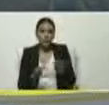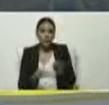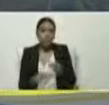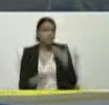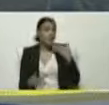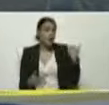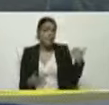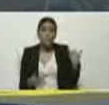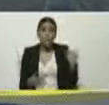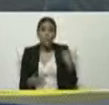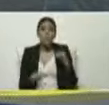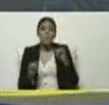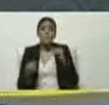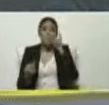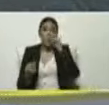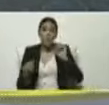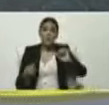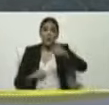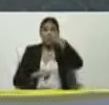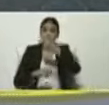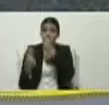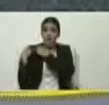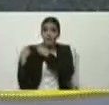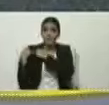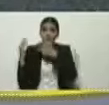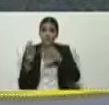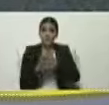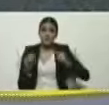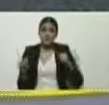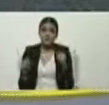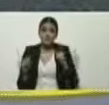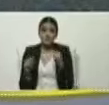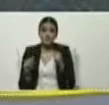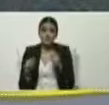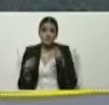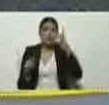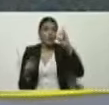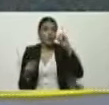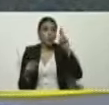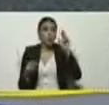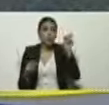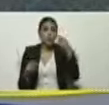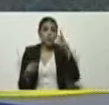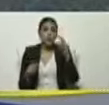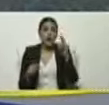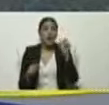Recientemente el comisario jefe Douglas Rico estuvo en Chile.